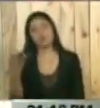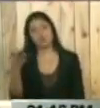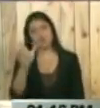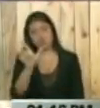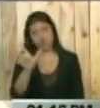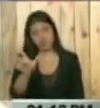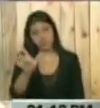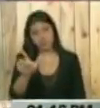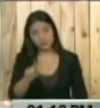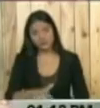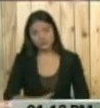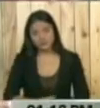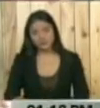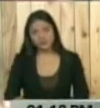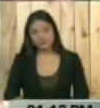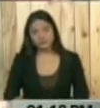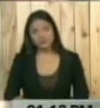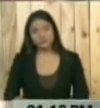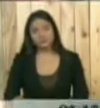Venezuela,